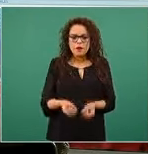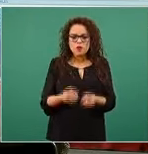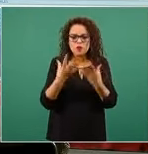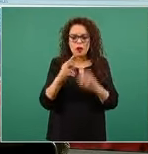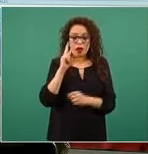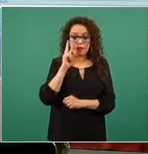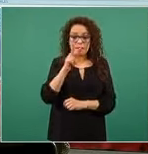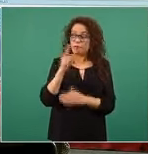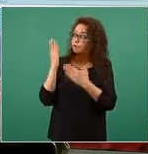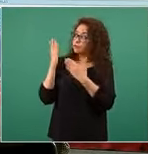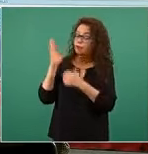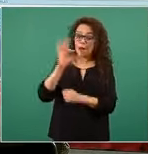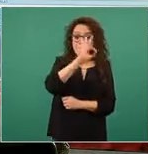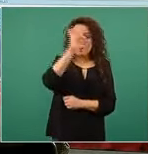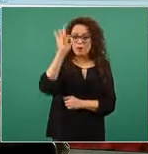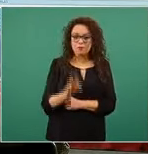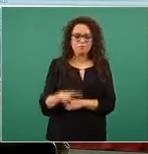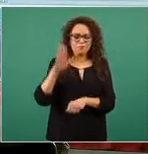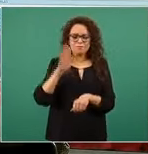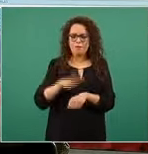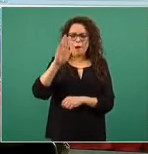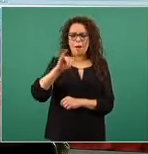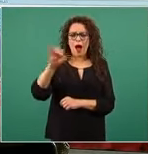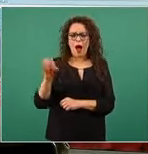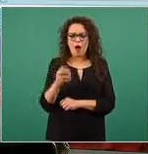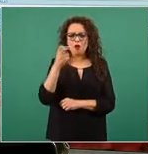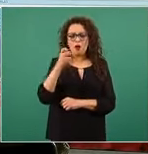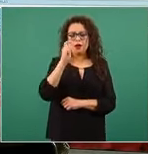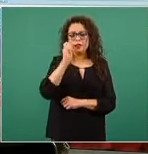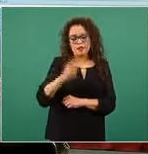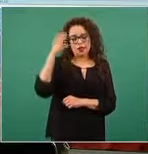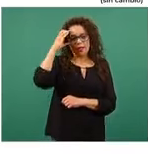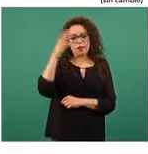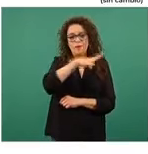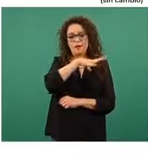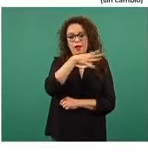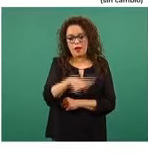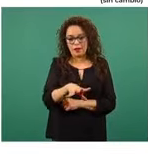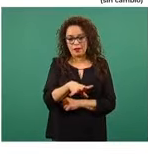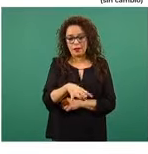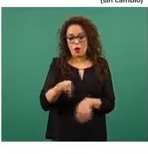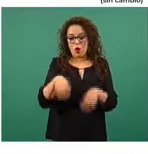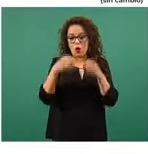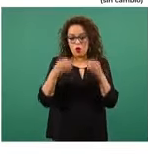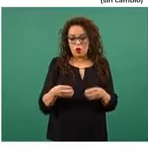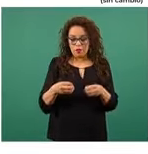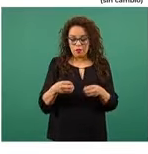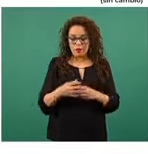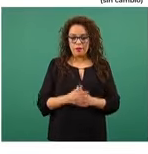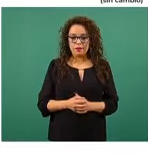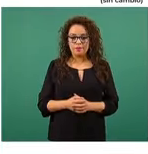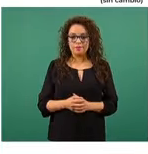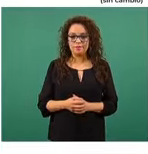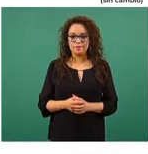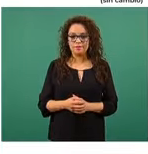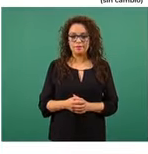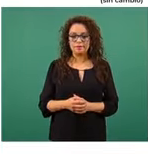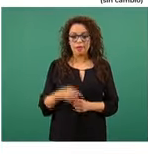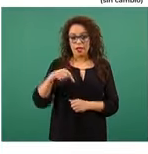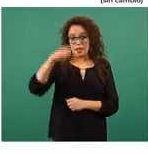los porcentajes más bajos de la ocupación de camas generales que hemos tenido también hasta el momento de la epidemia en